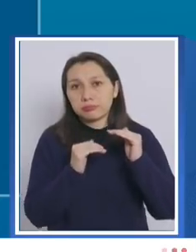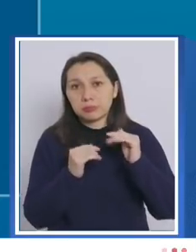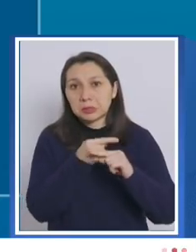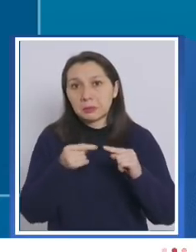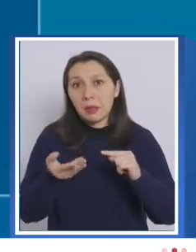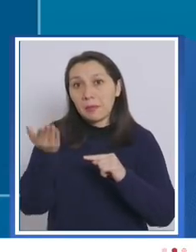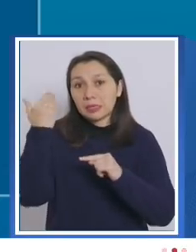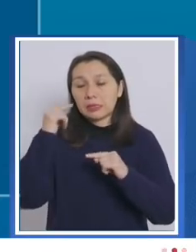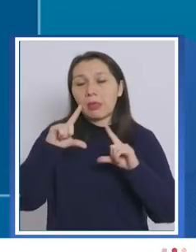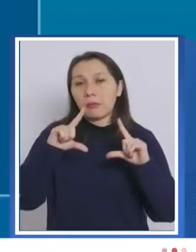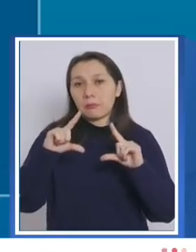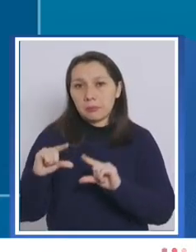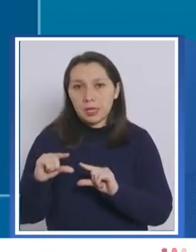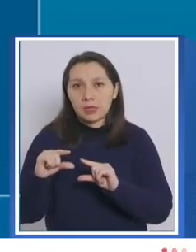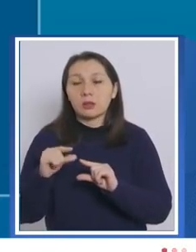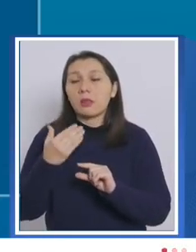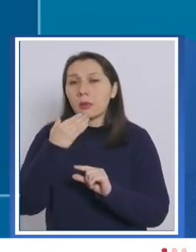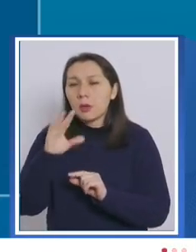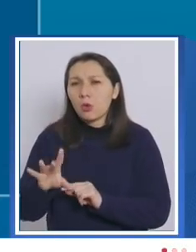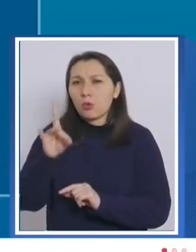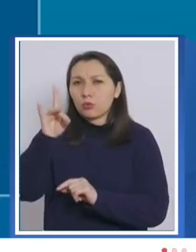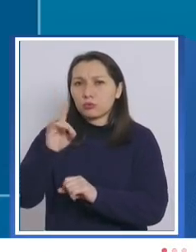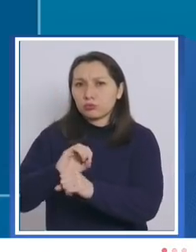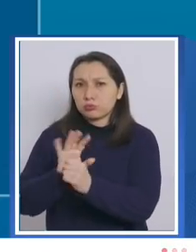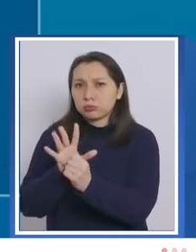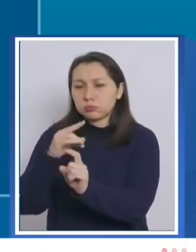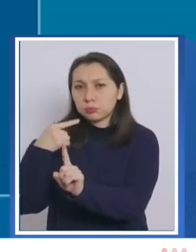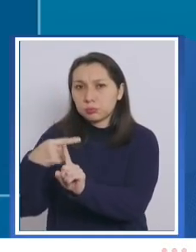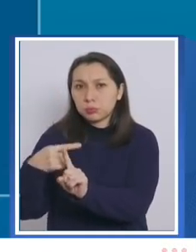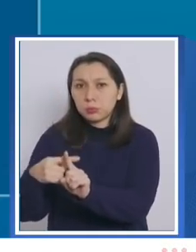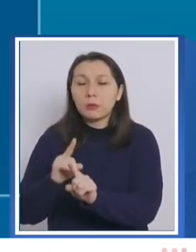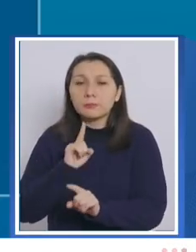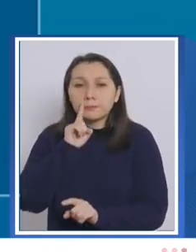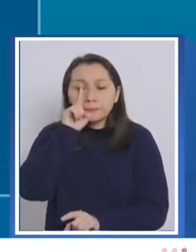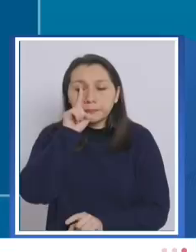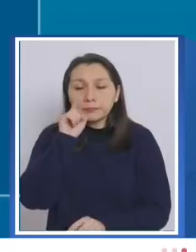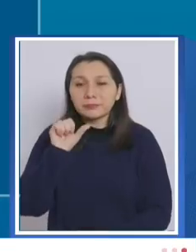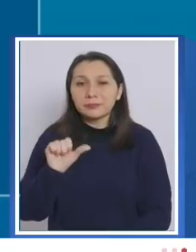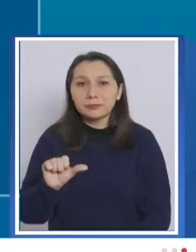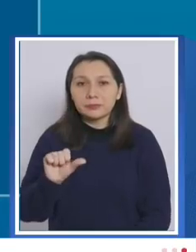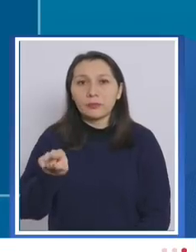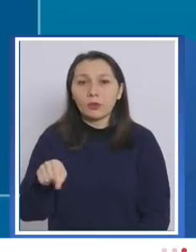semana atrás, y con una positividad de PCR del